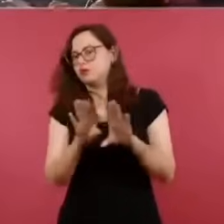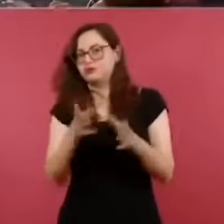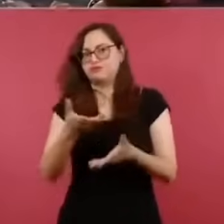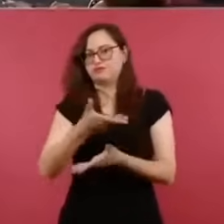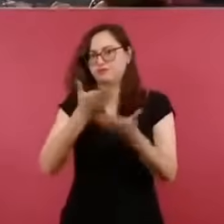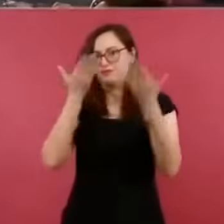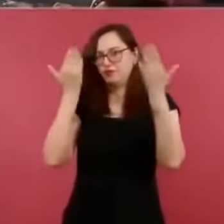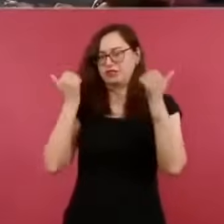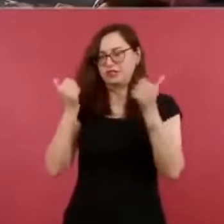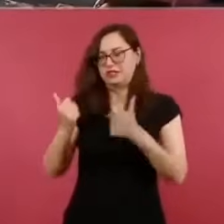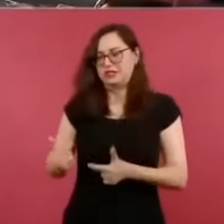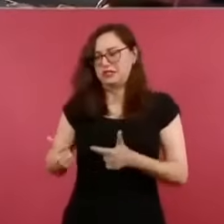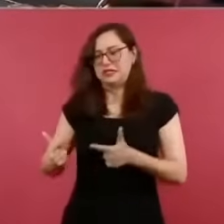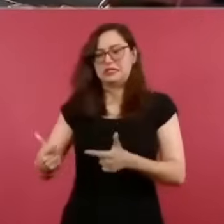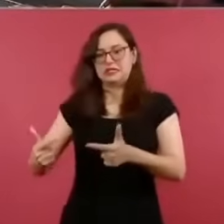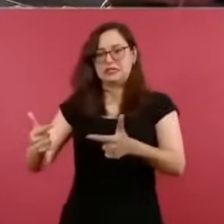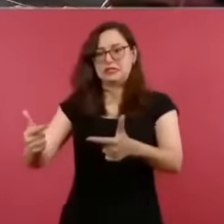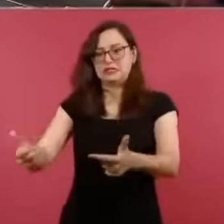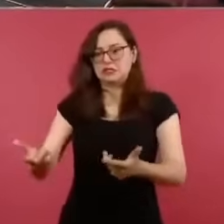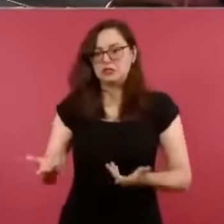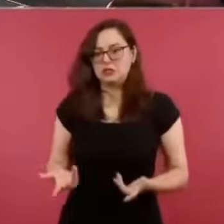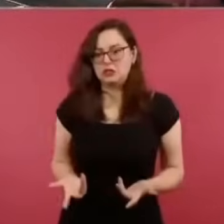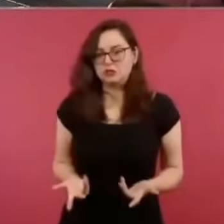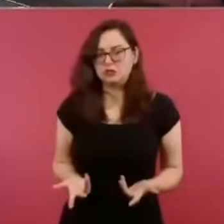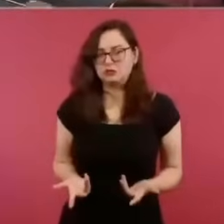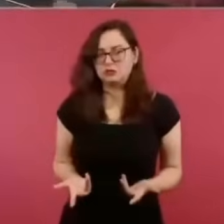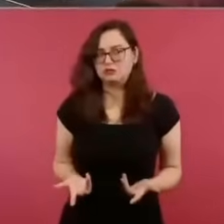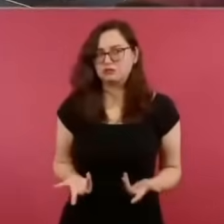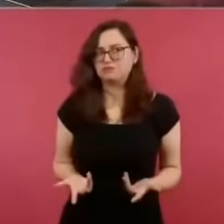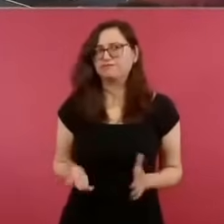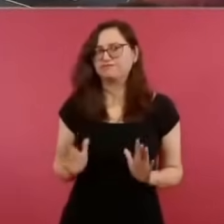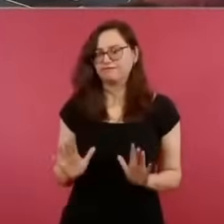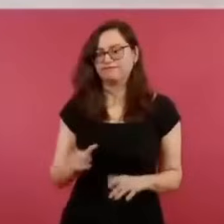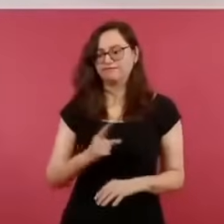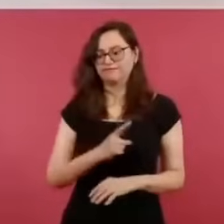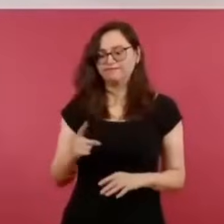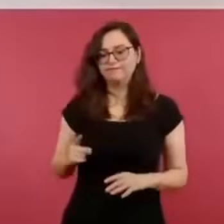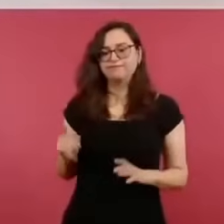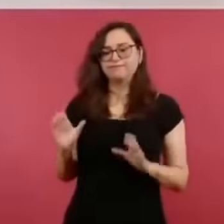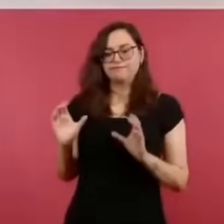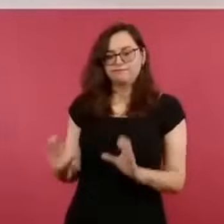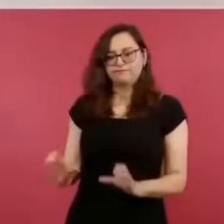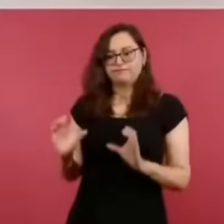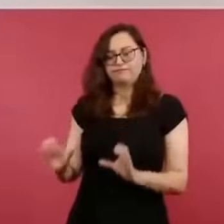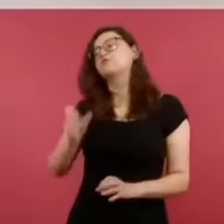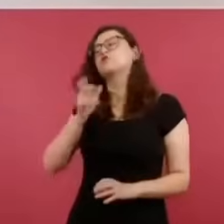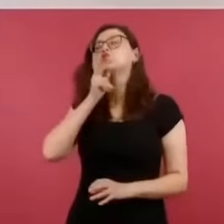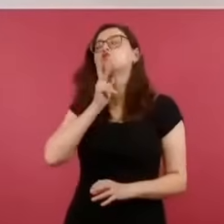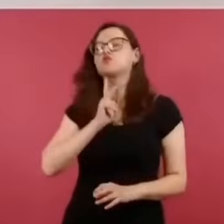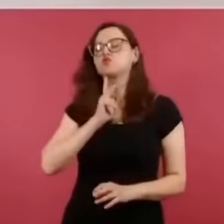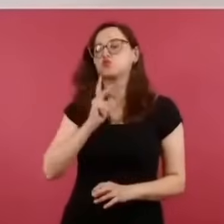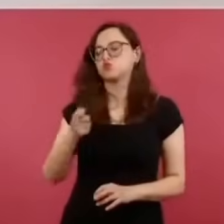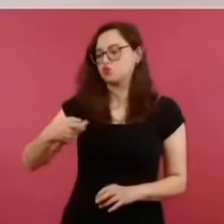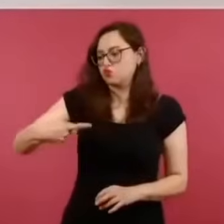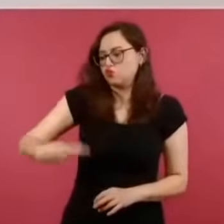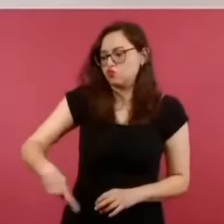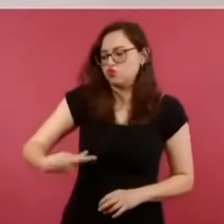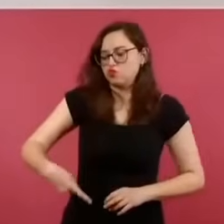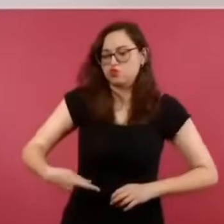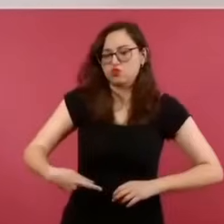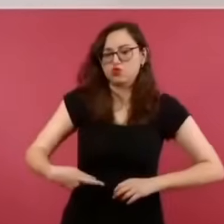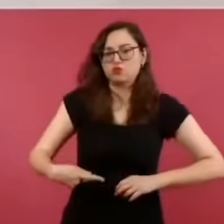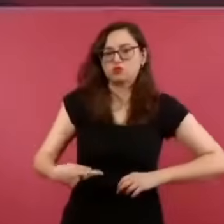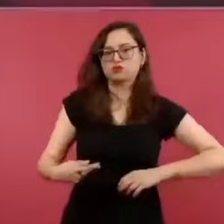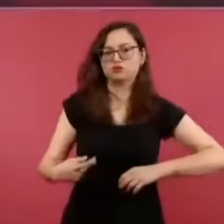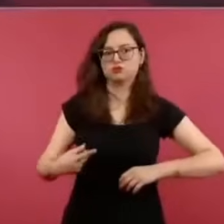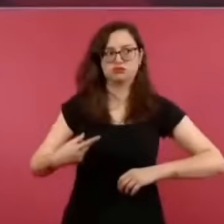porque el petróleo es de todos los mexicanos, de nosotros, pero también de los